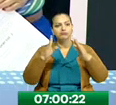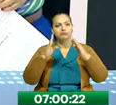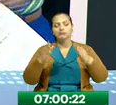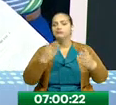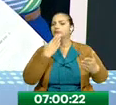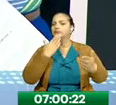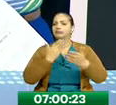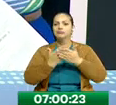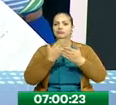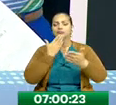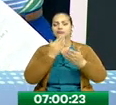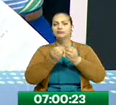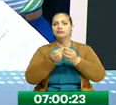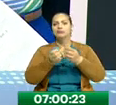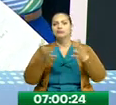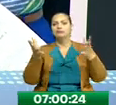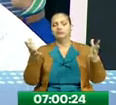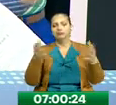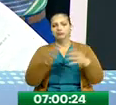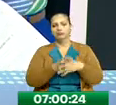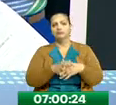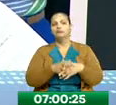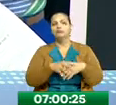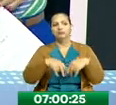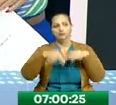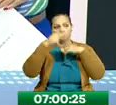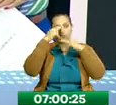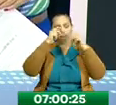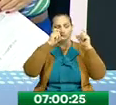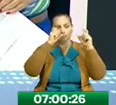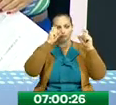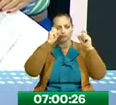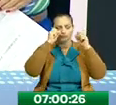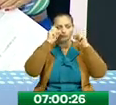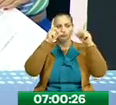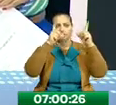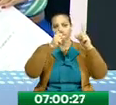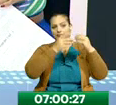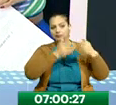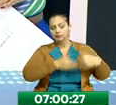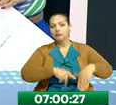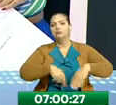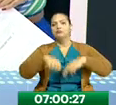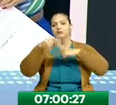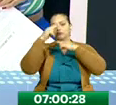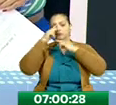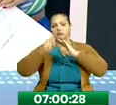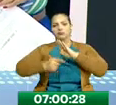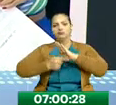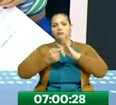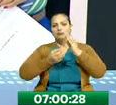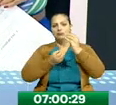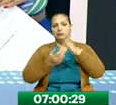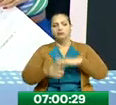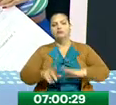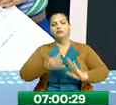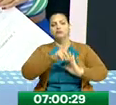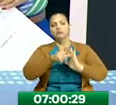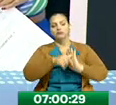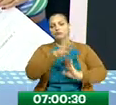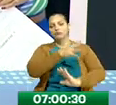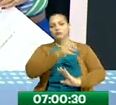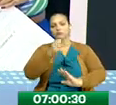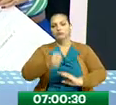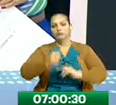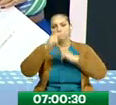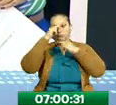de RTS. Primero, con el despertar de la noticia y luego, junto a esta servidora y la noticia, primera emisión, Bombón, vamos a estar muy pendientes de tu reporte